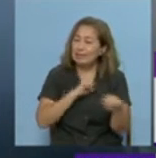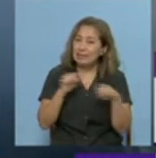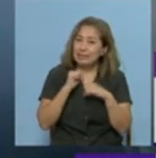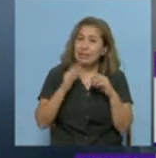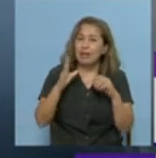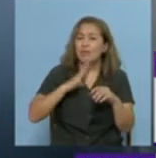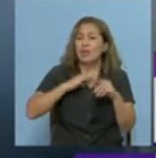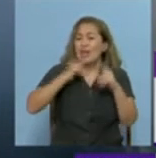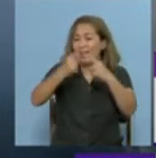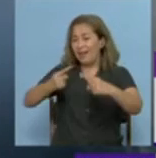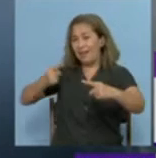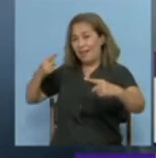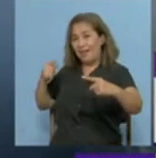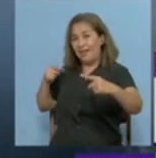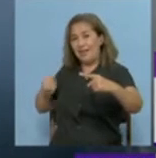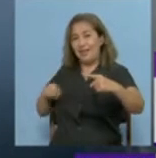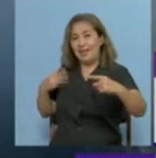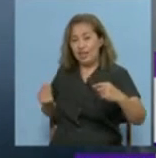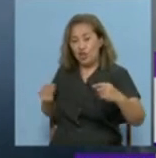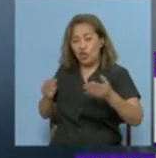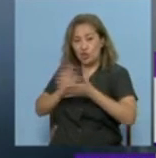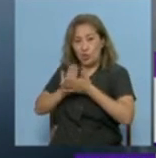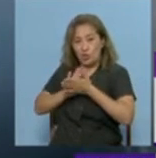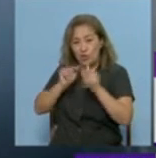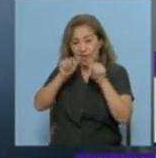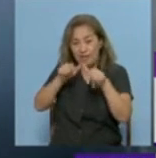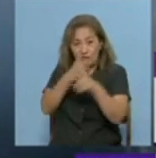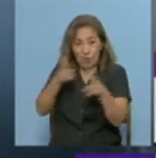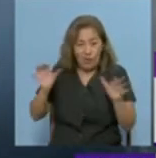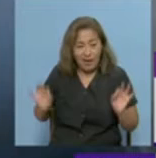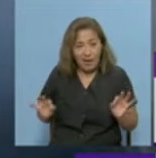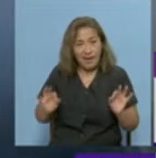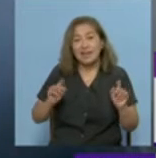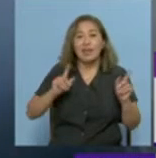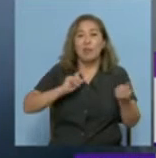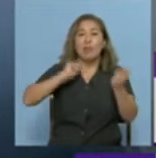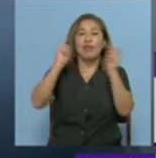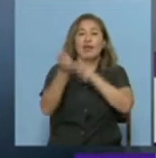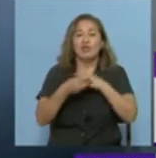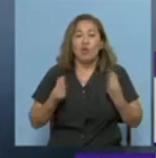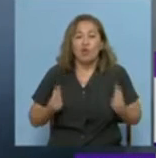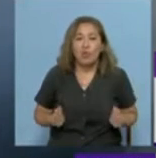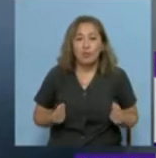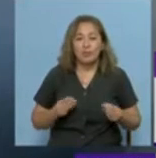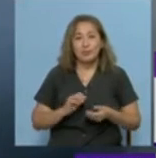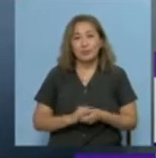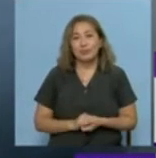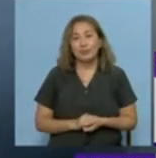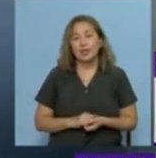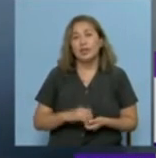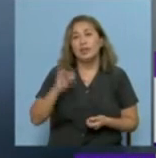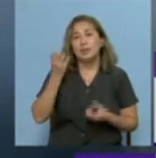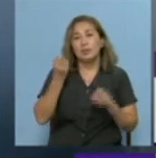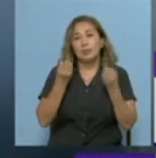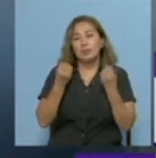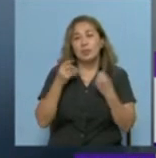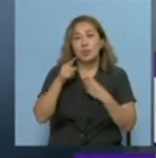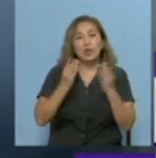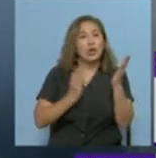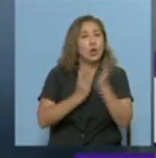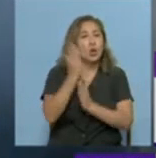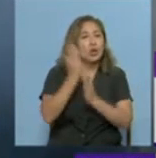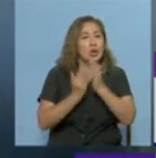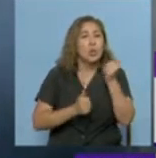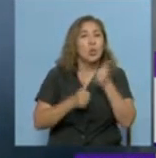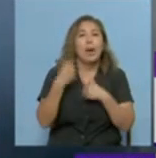está de resolverla, de mover el amperímetro en alguna cuestión. Bien, usted mantiene su